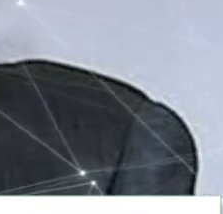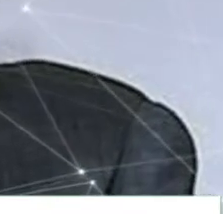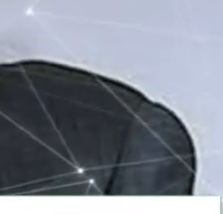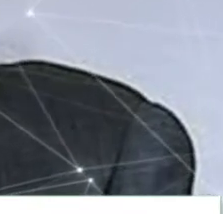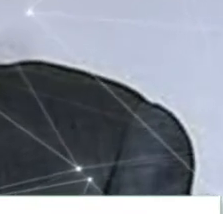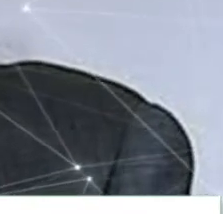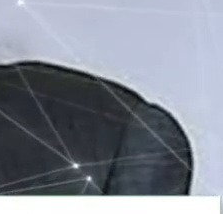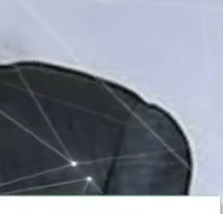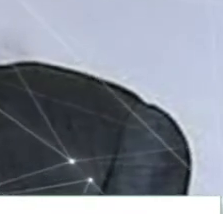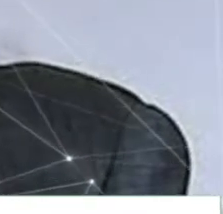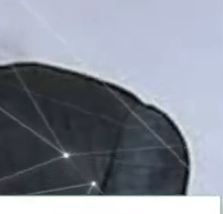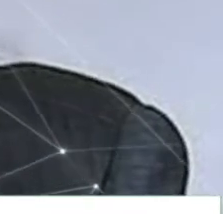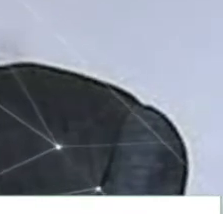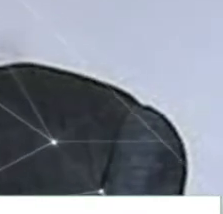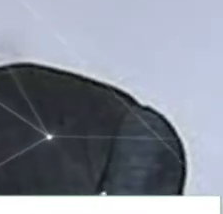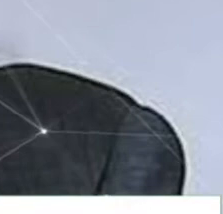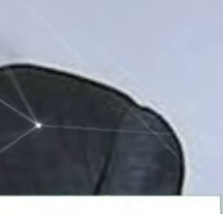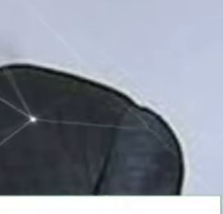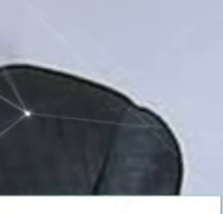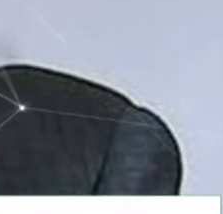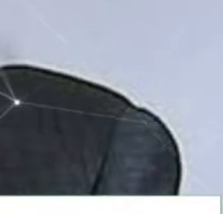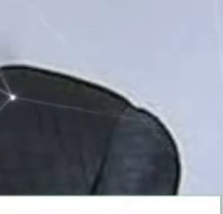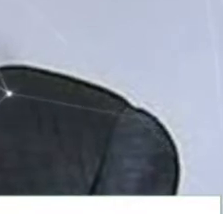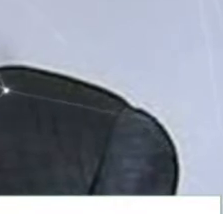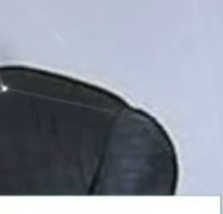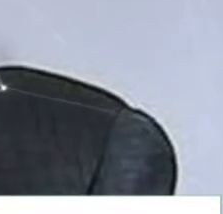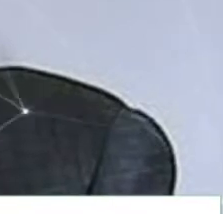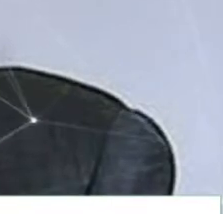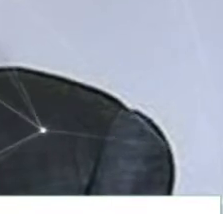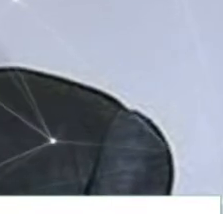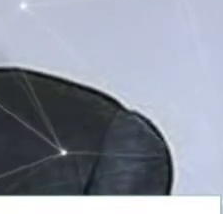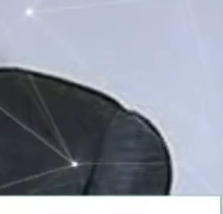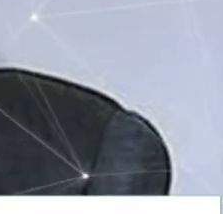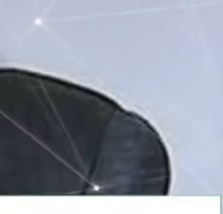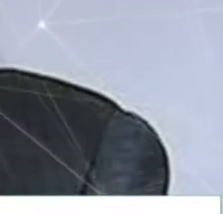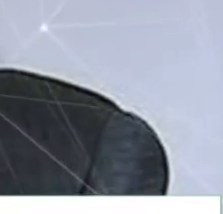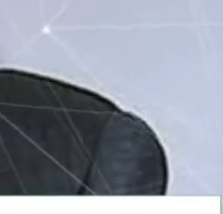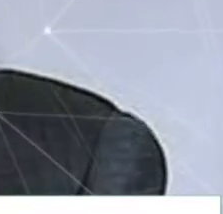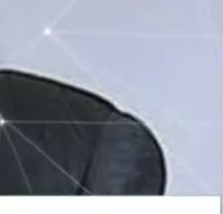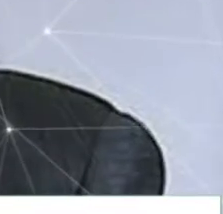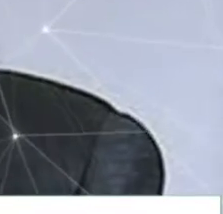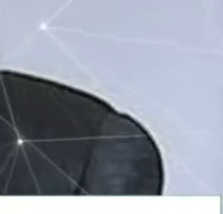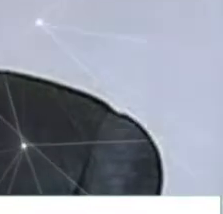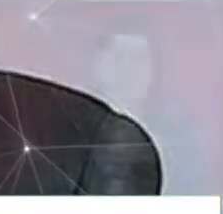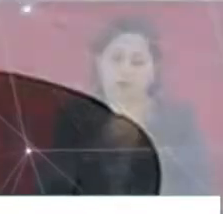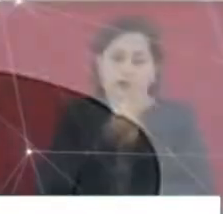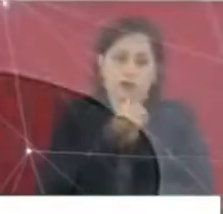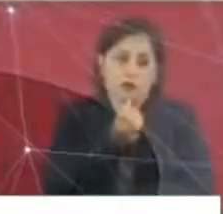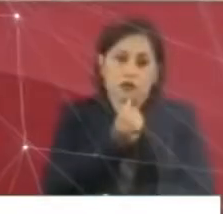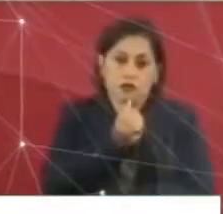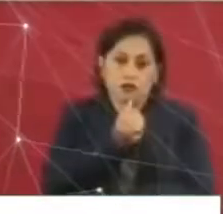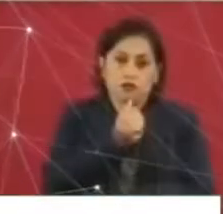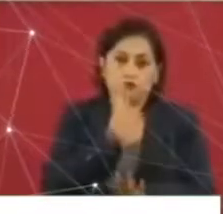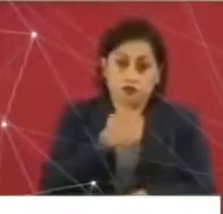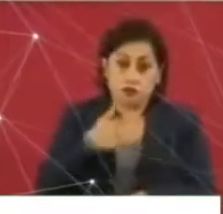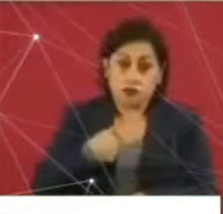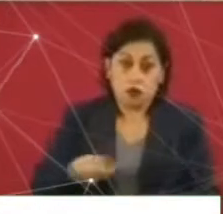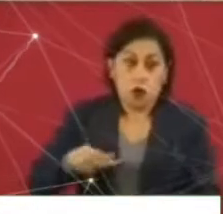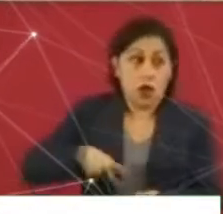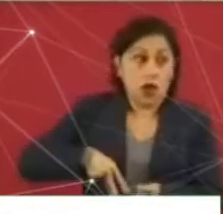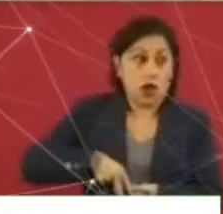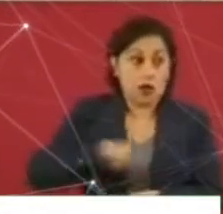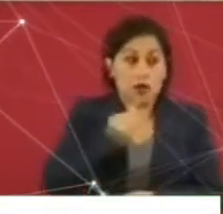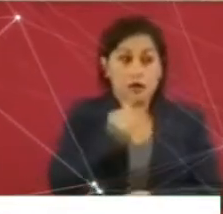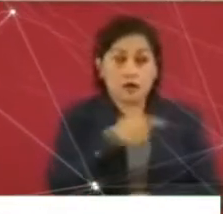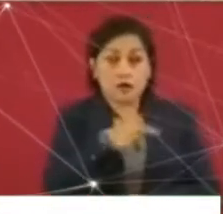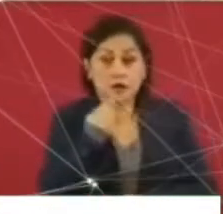federal antes de que algo malo le suceda. Escuchemos las revelaciones que hace esta reportera en contra de Enrique Pues ya no Alfaro. pude regresar